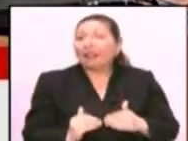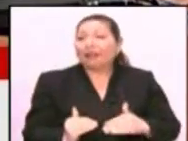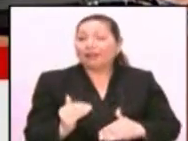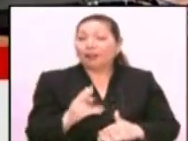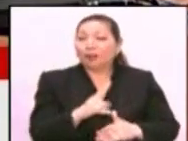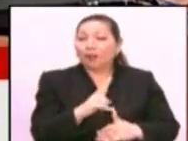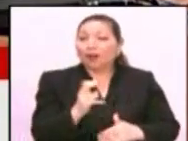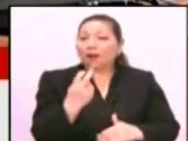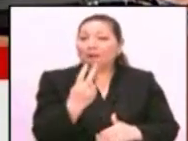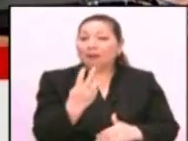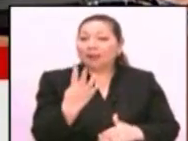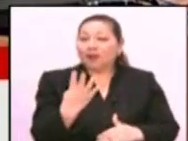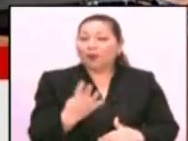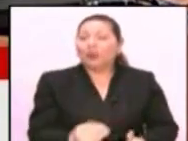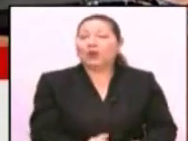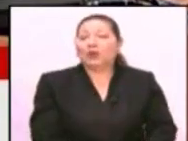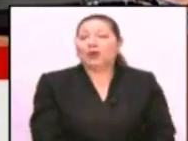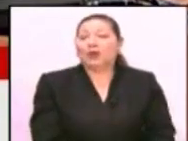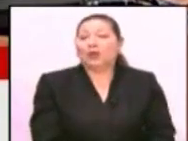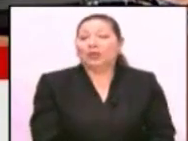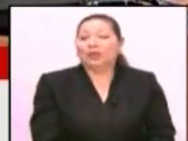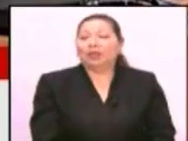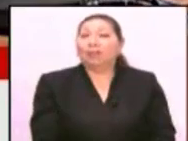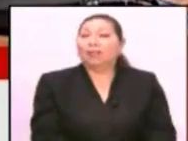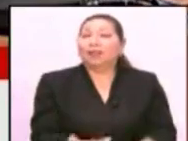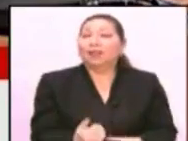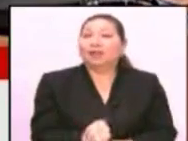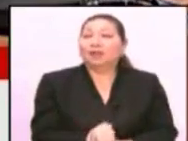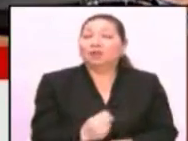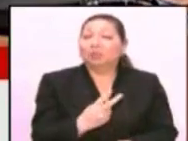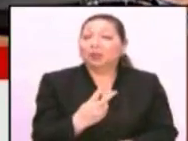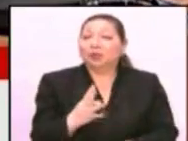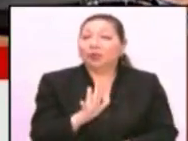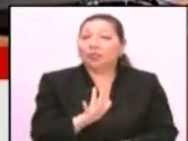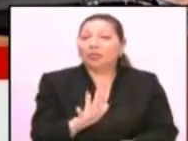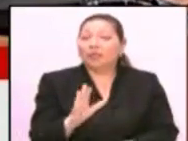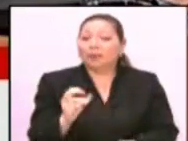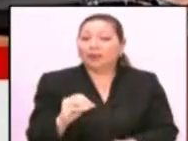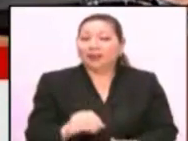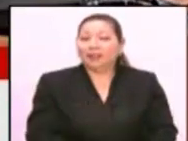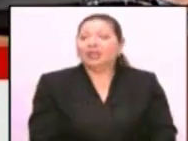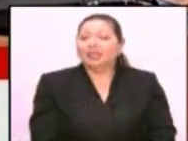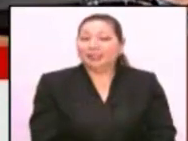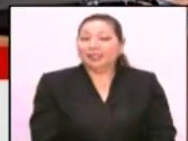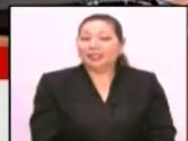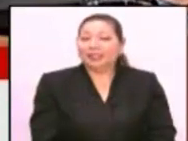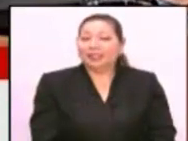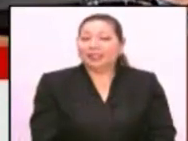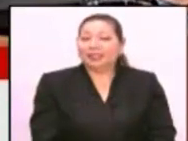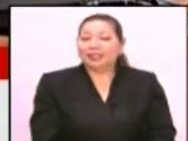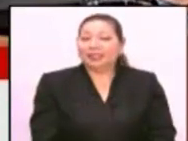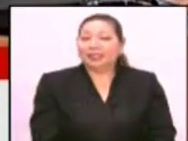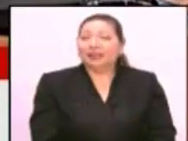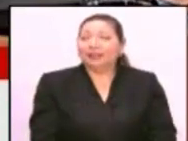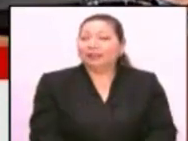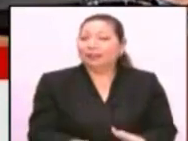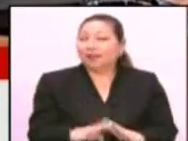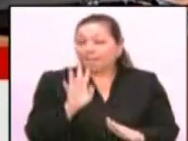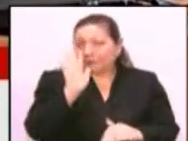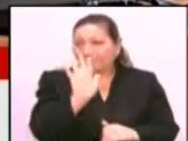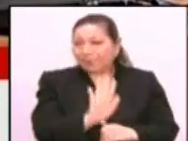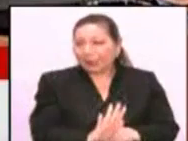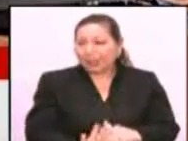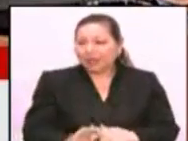existen 224 talleres donde trabajan 24.500 internos al día de hoy. Esto es a nivel